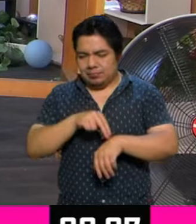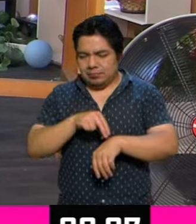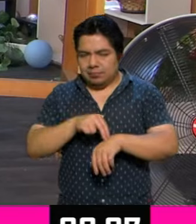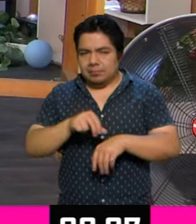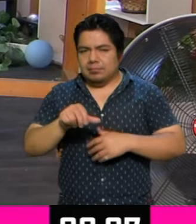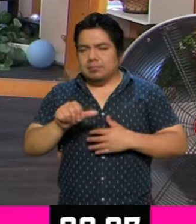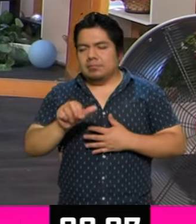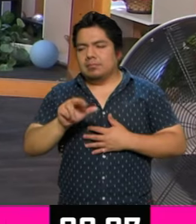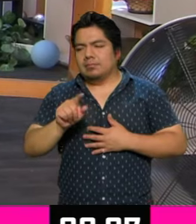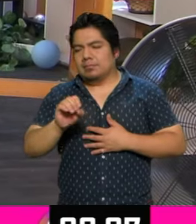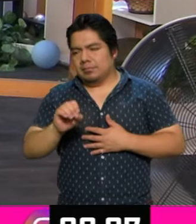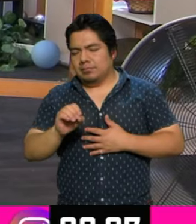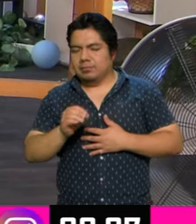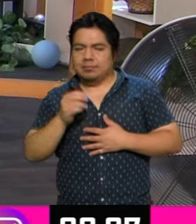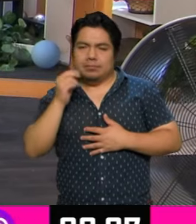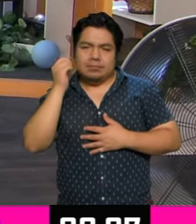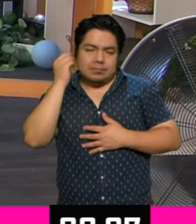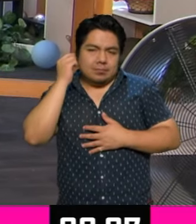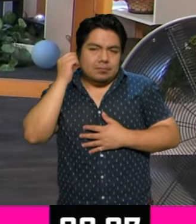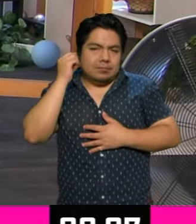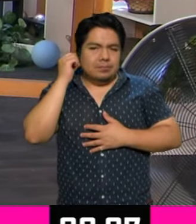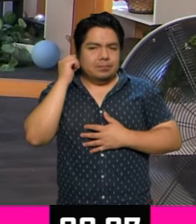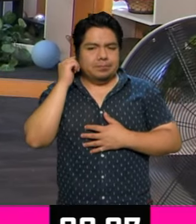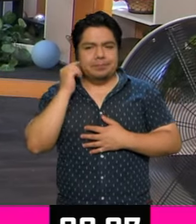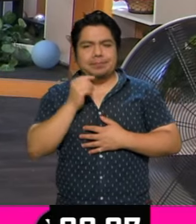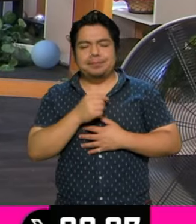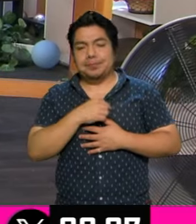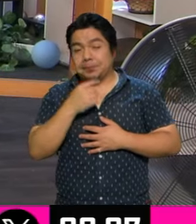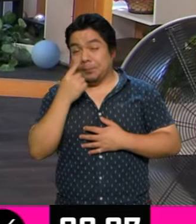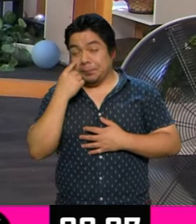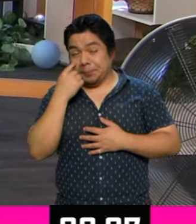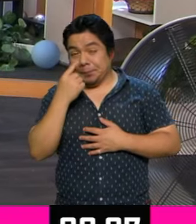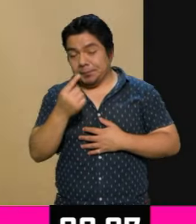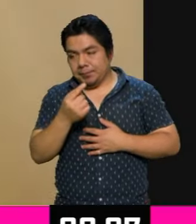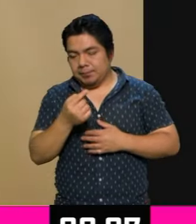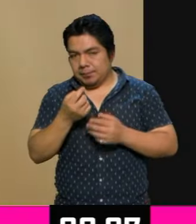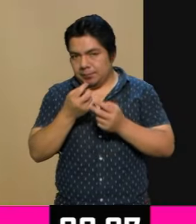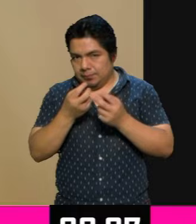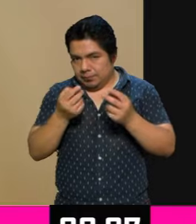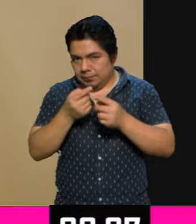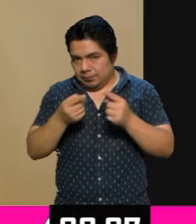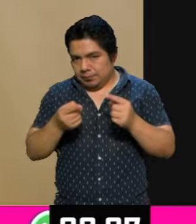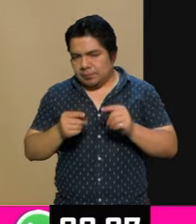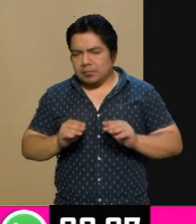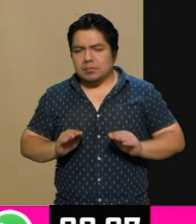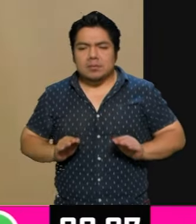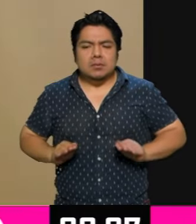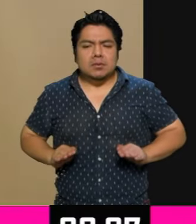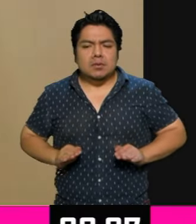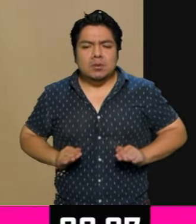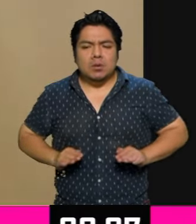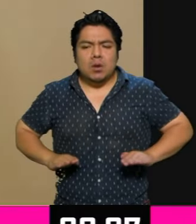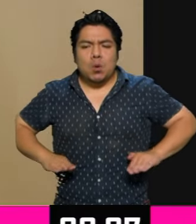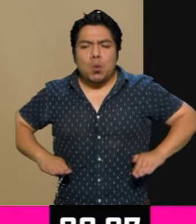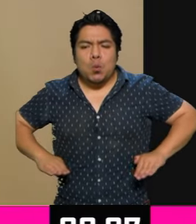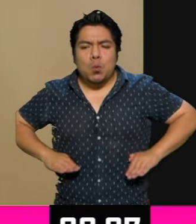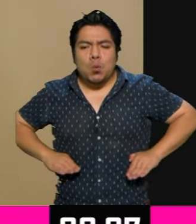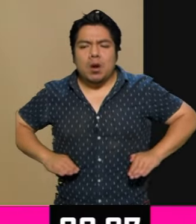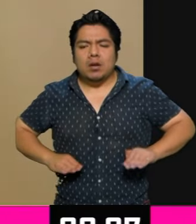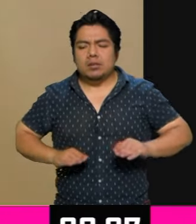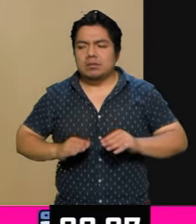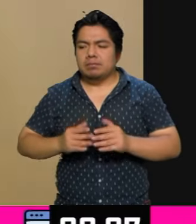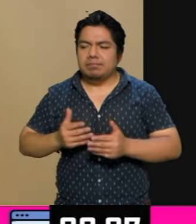Arturito. Hijo, qué cosas oye uno, me cae. Mira, este tipo de conducta pues es poco